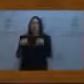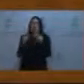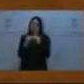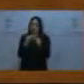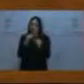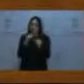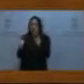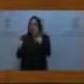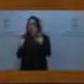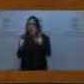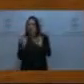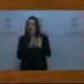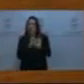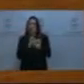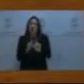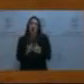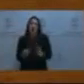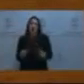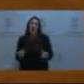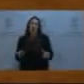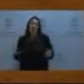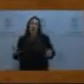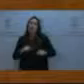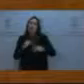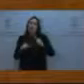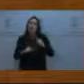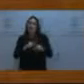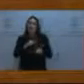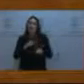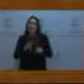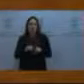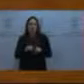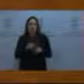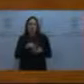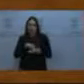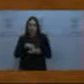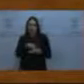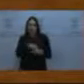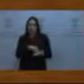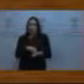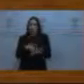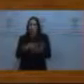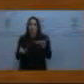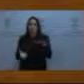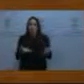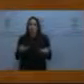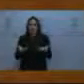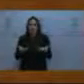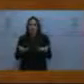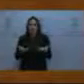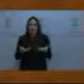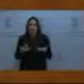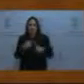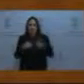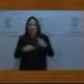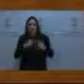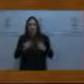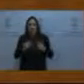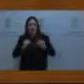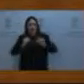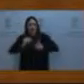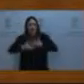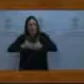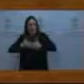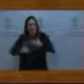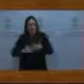de espera se hace muy largo y las familias se sienten muy solas y perdidas. Los adoptantes se embarcan en un proceso que